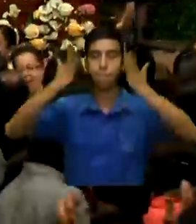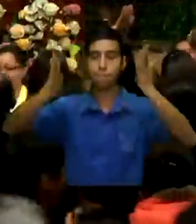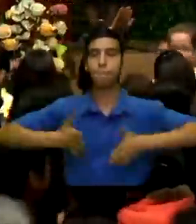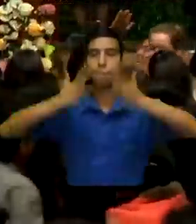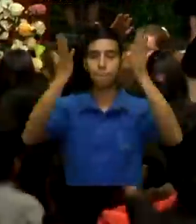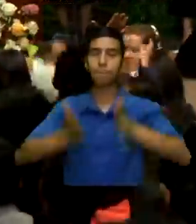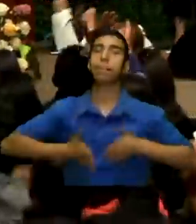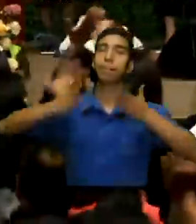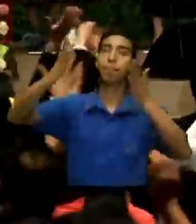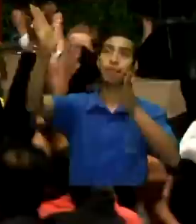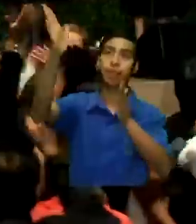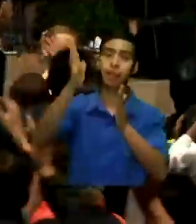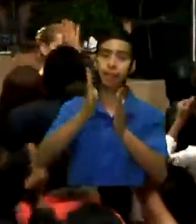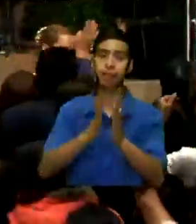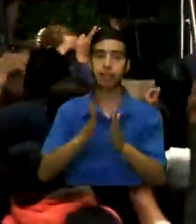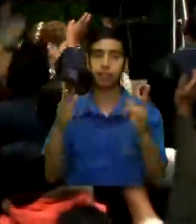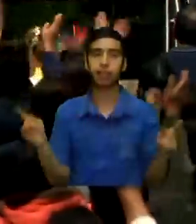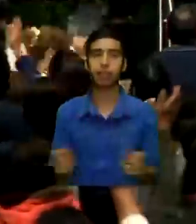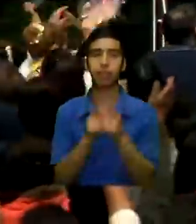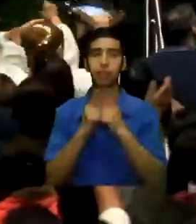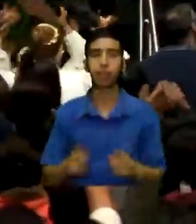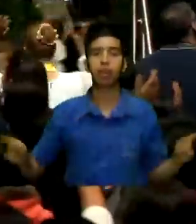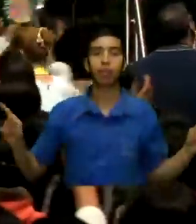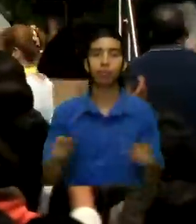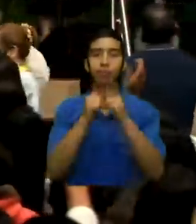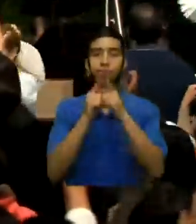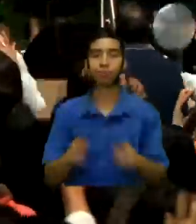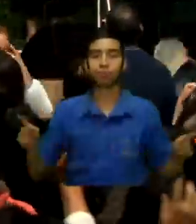compostura de ti.